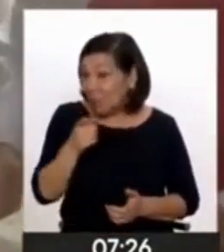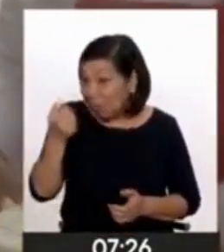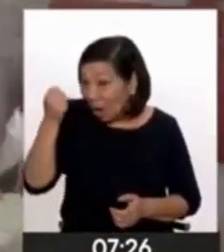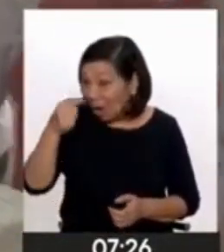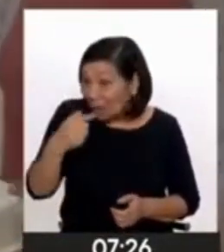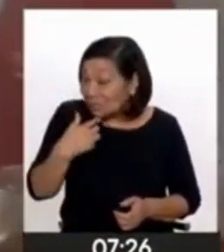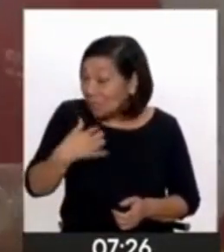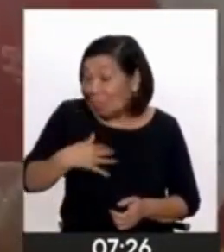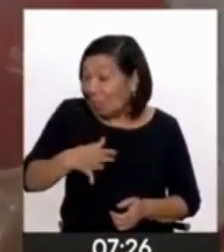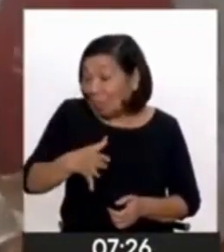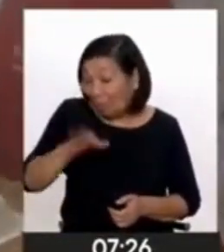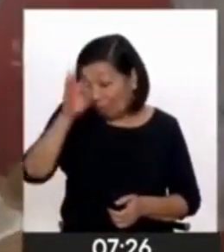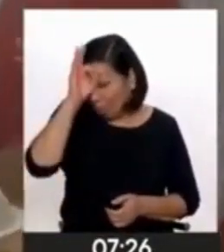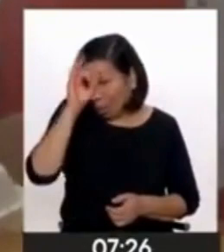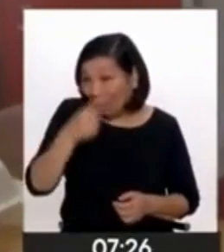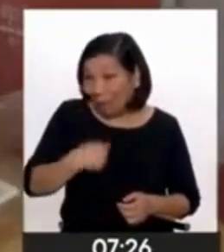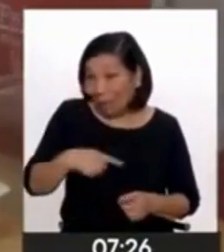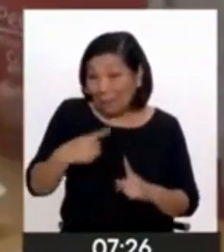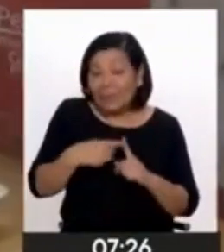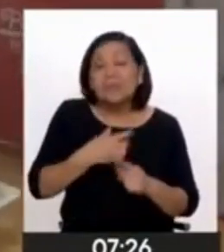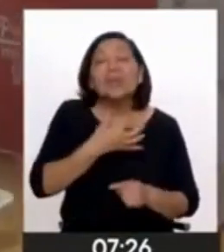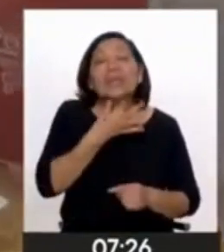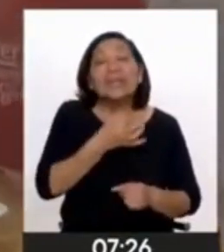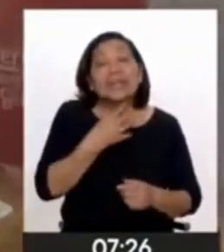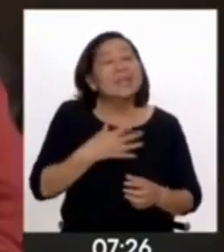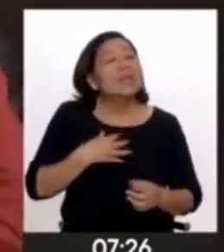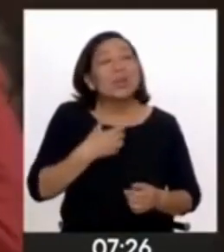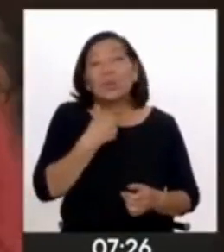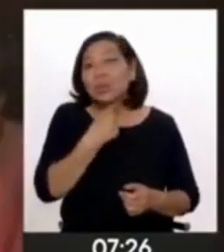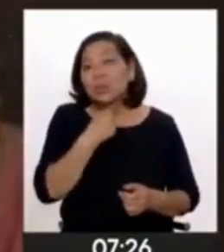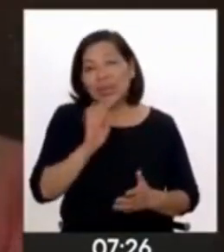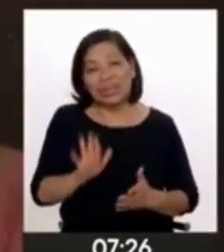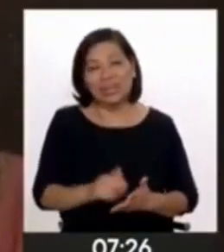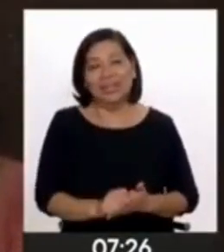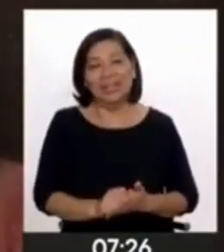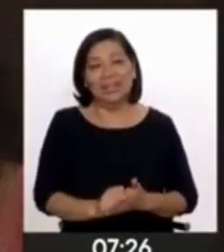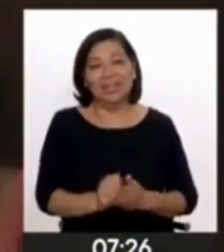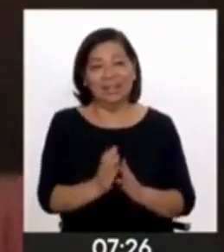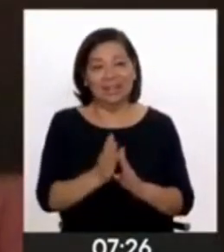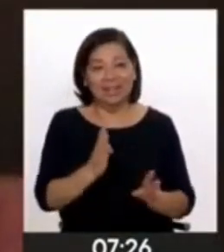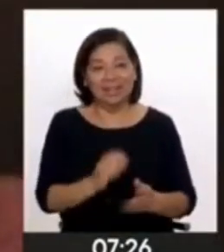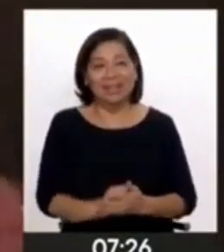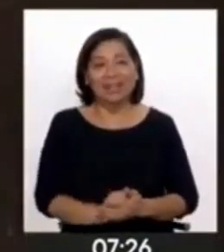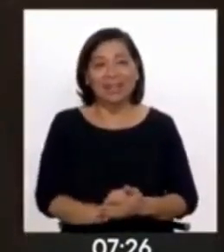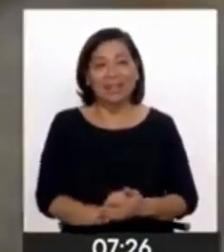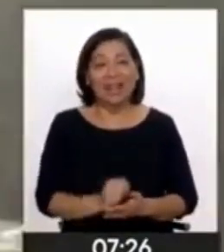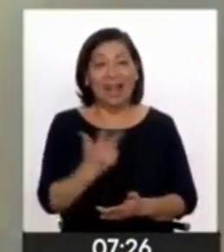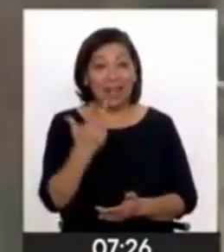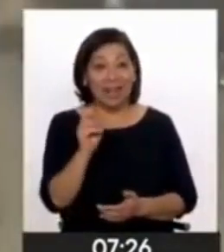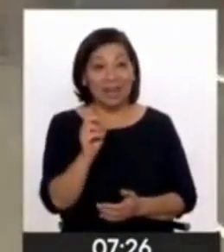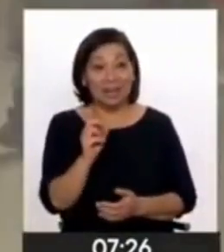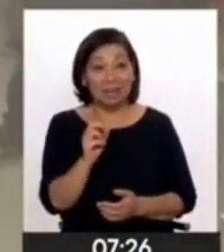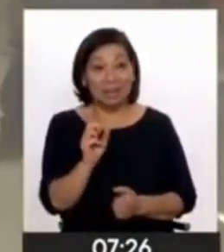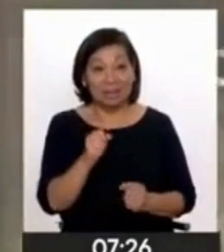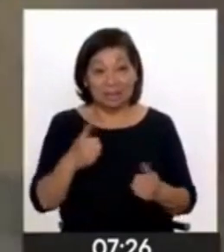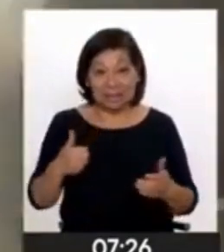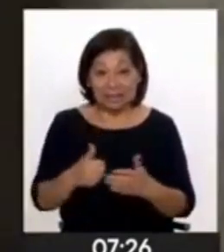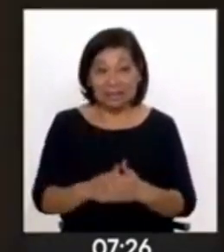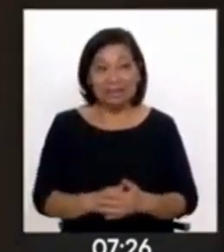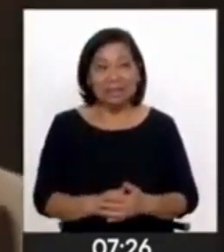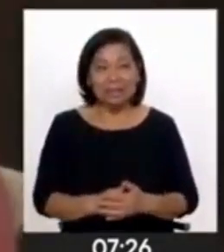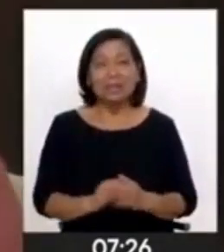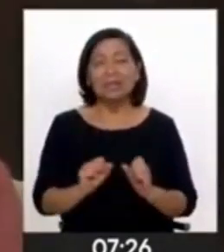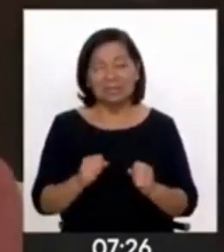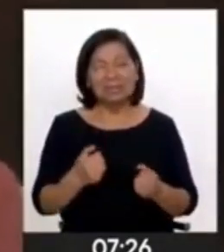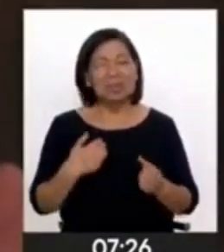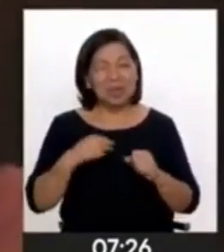pero sí, o sea, me gusta ese plato, así que por eso lo escogí. Es el último desfile de aproximadamente unas 30 personas, ¿cree que llegue todavía?